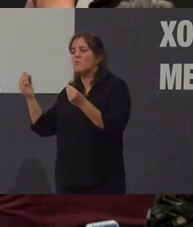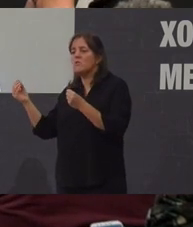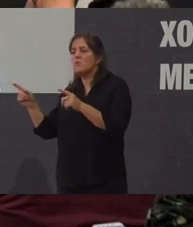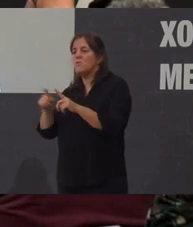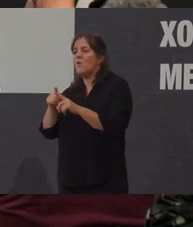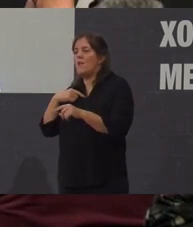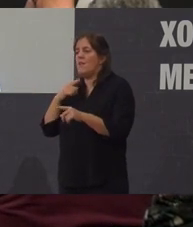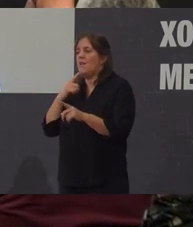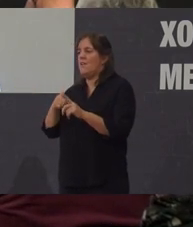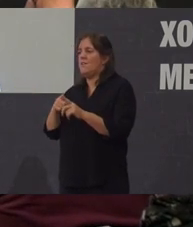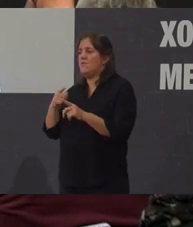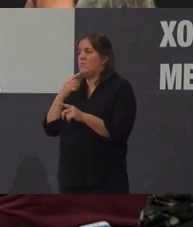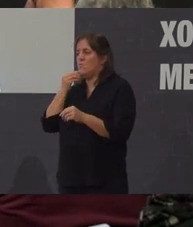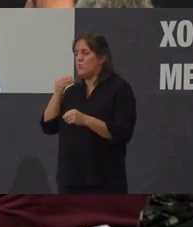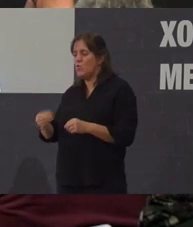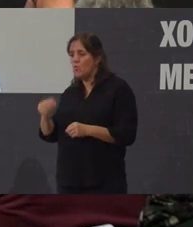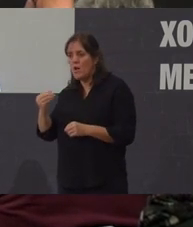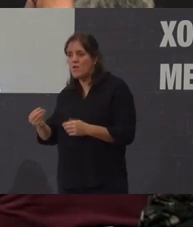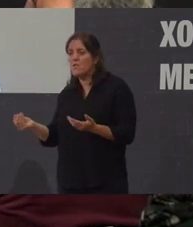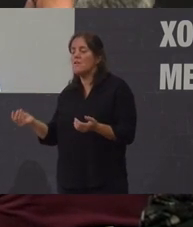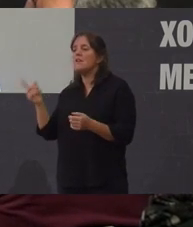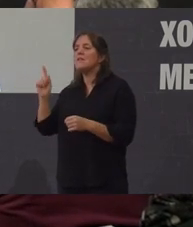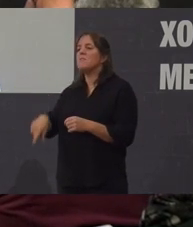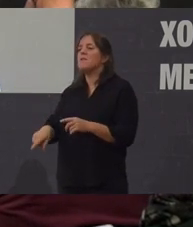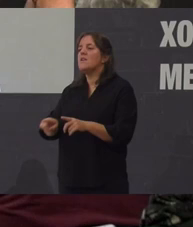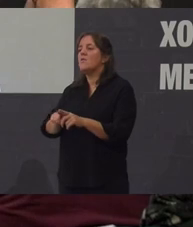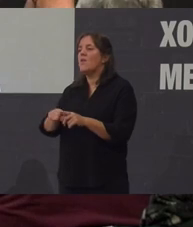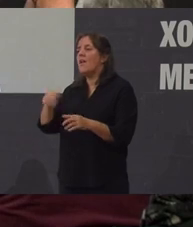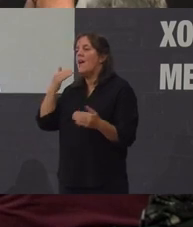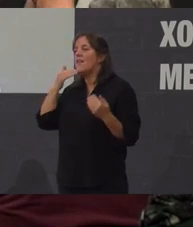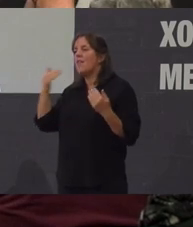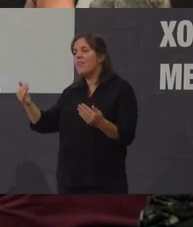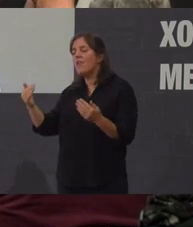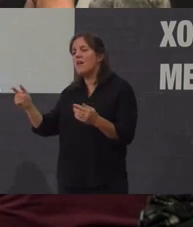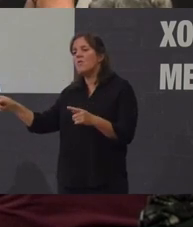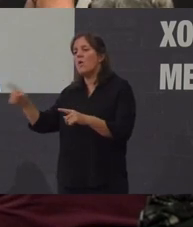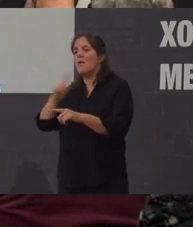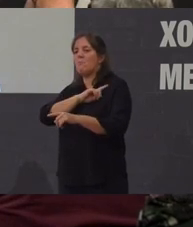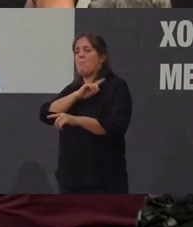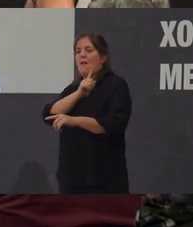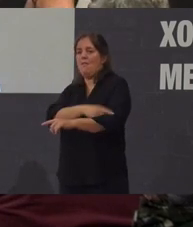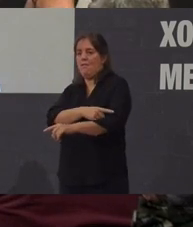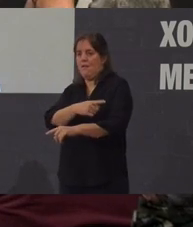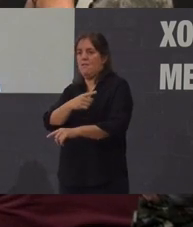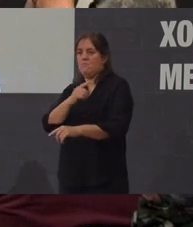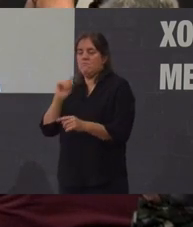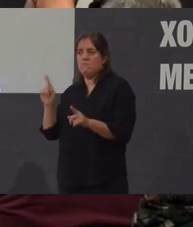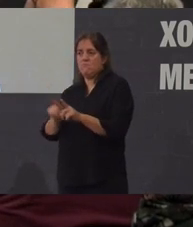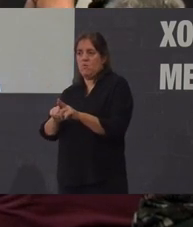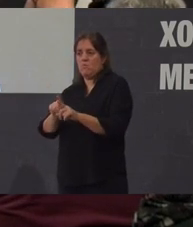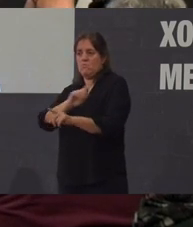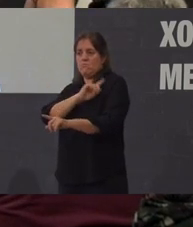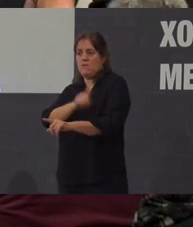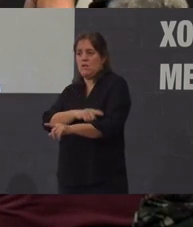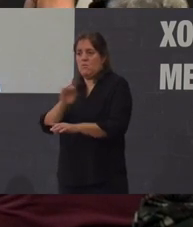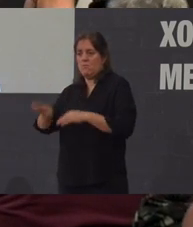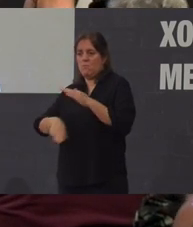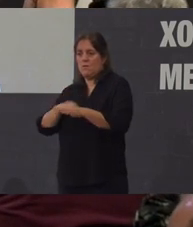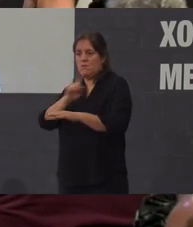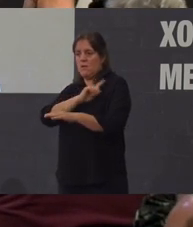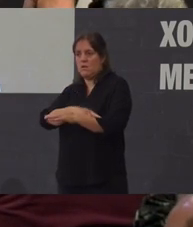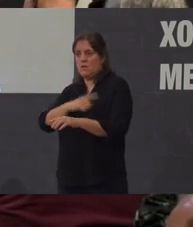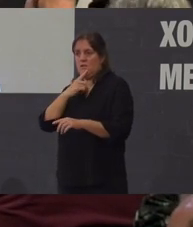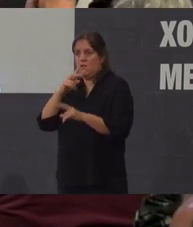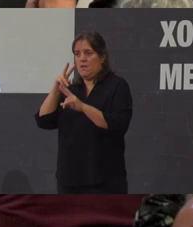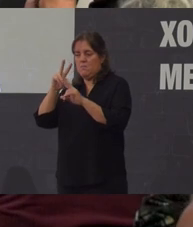engancha totalmente e é moi bo. E tamén para agradecerlle, non, esta a valentía de ter feito esta investigación